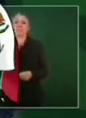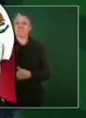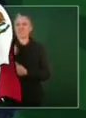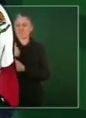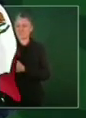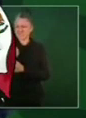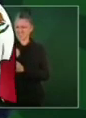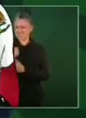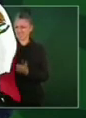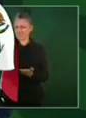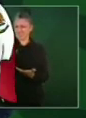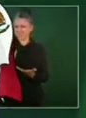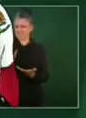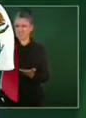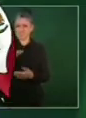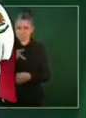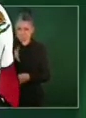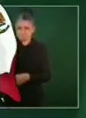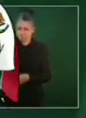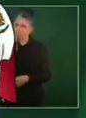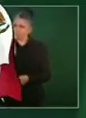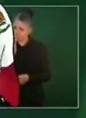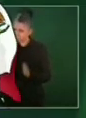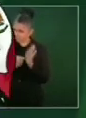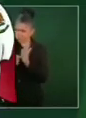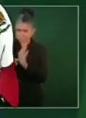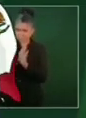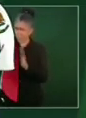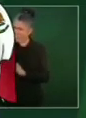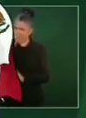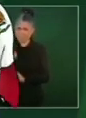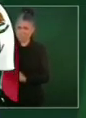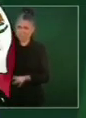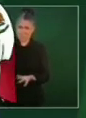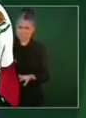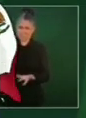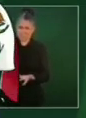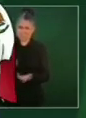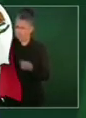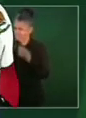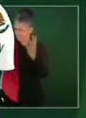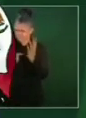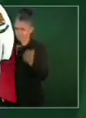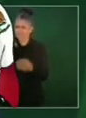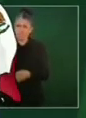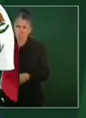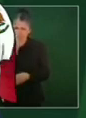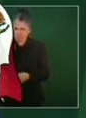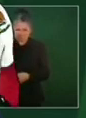sin pruebas, sin elementos.